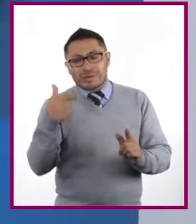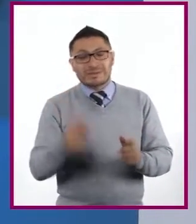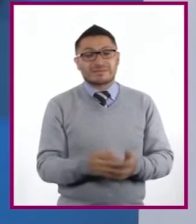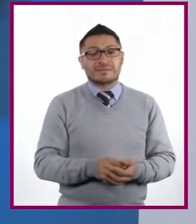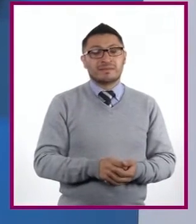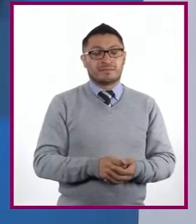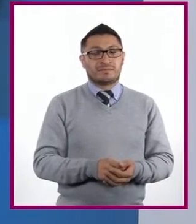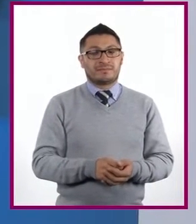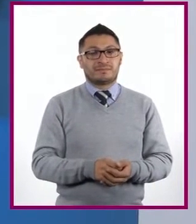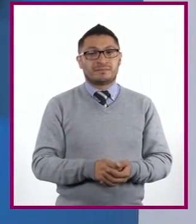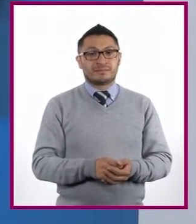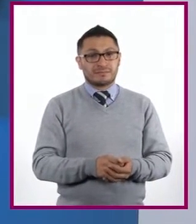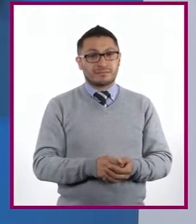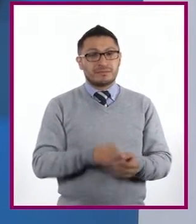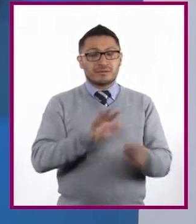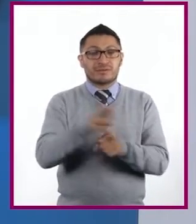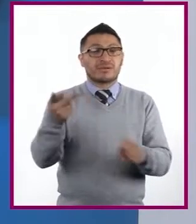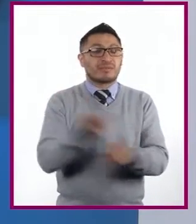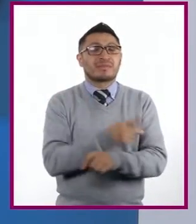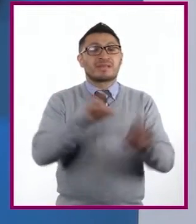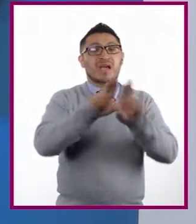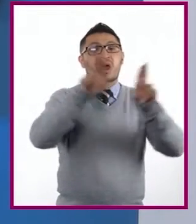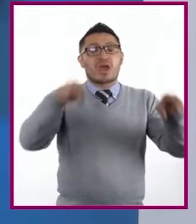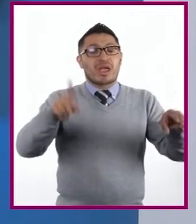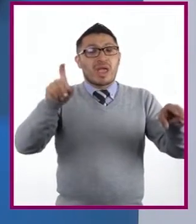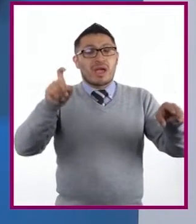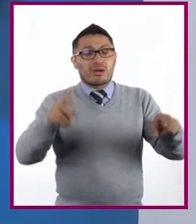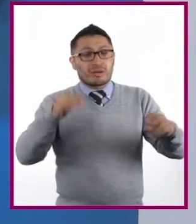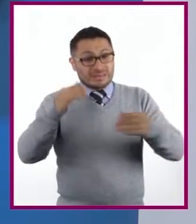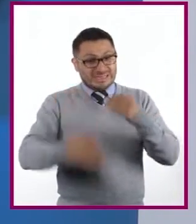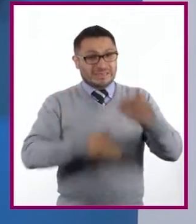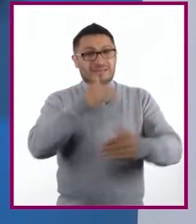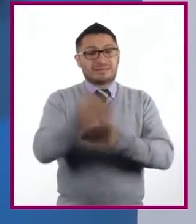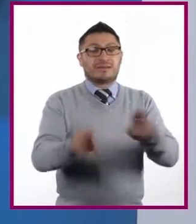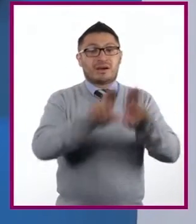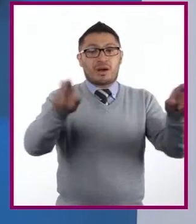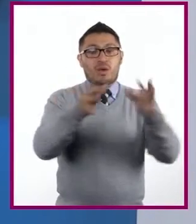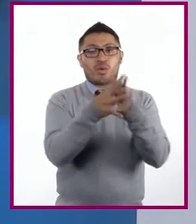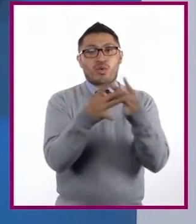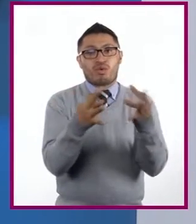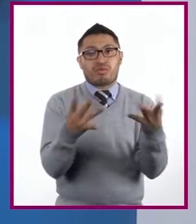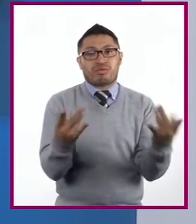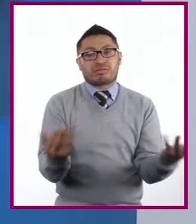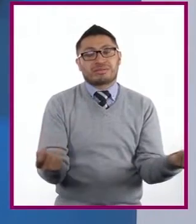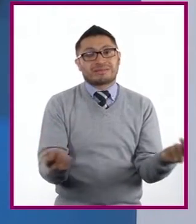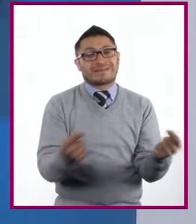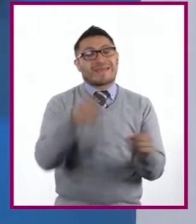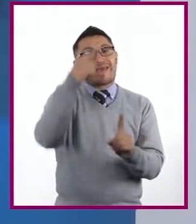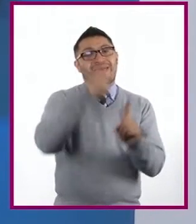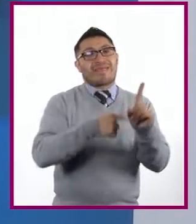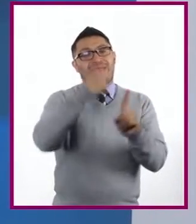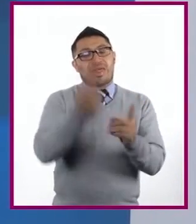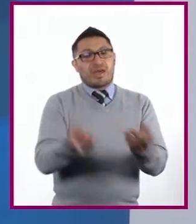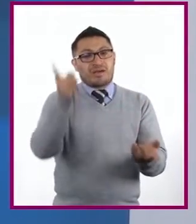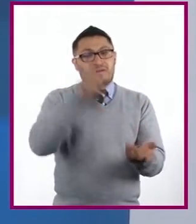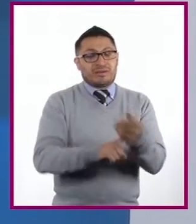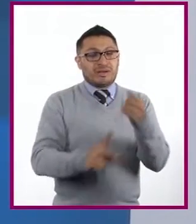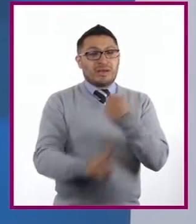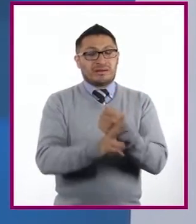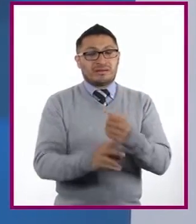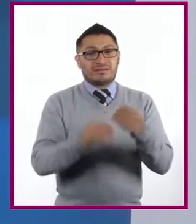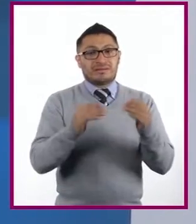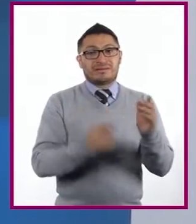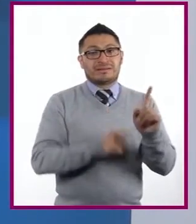agua? Más tarde o más temprano el hielo se va a derretir y la temperatura del agua en el vaso